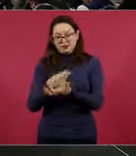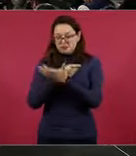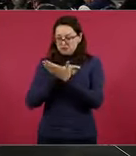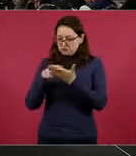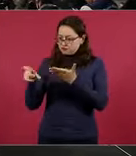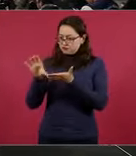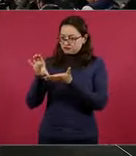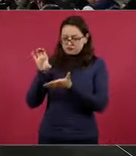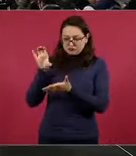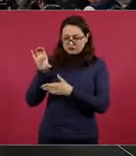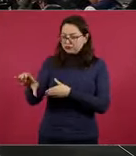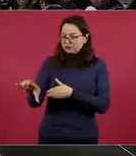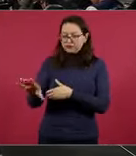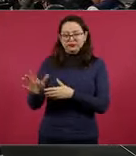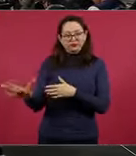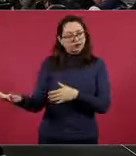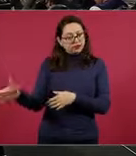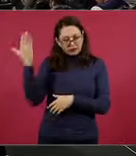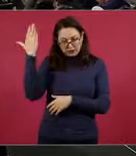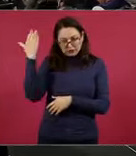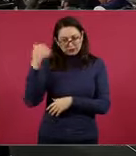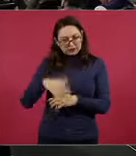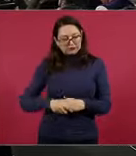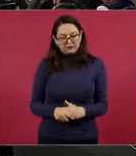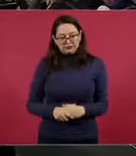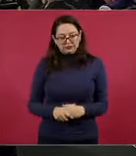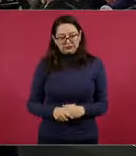y se acepte de que